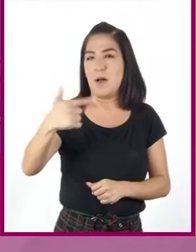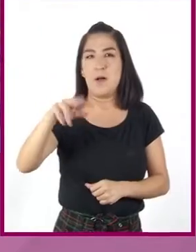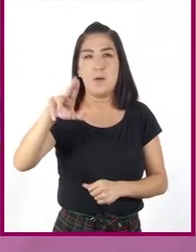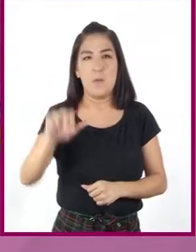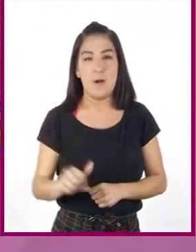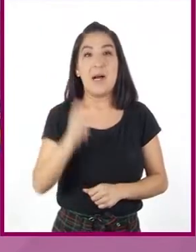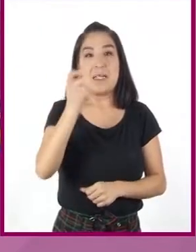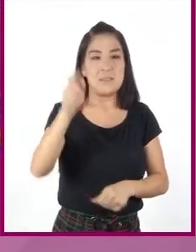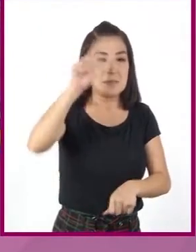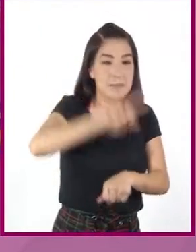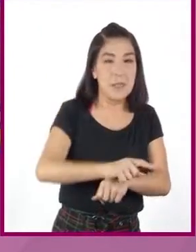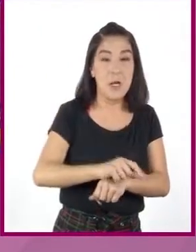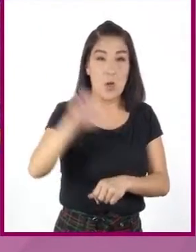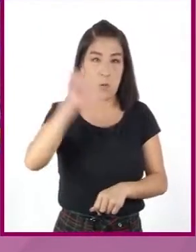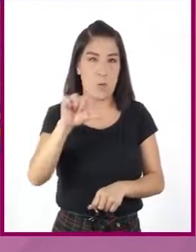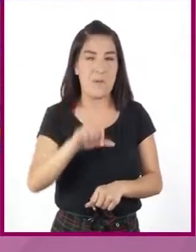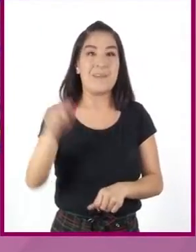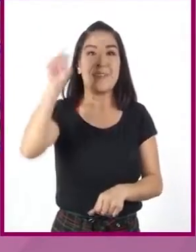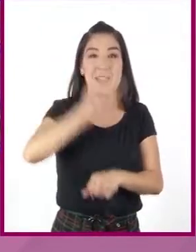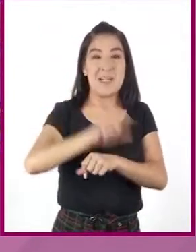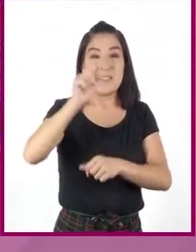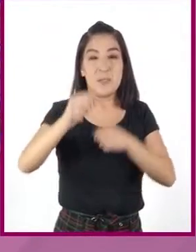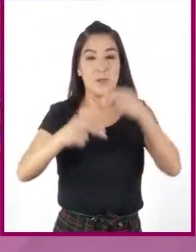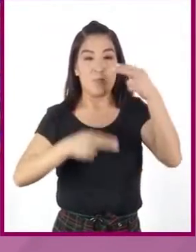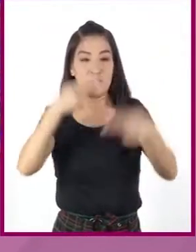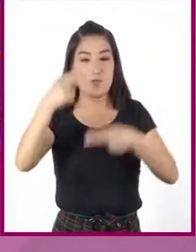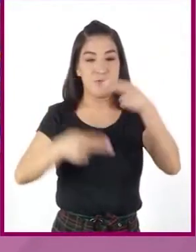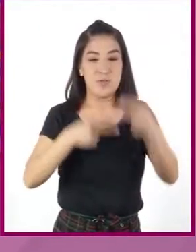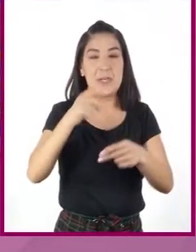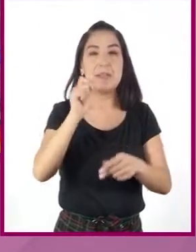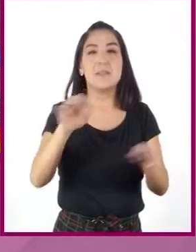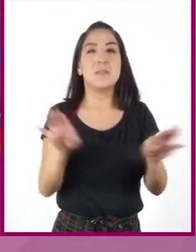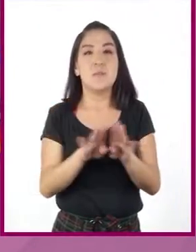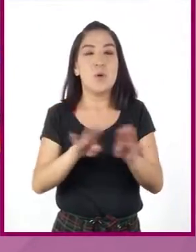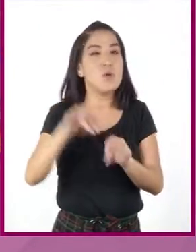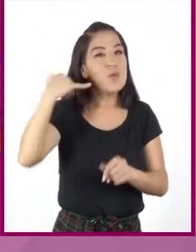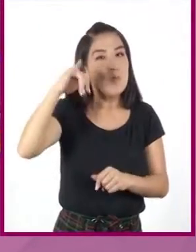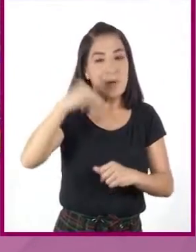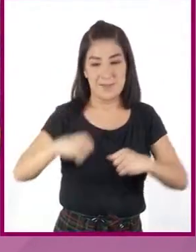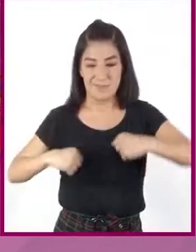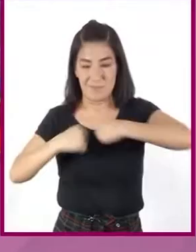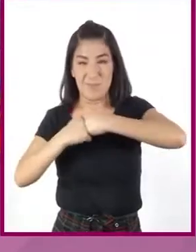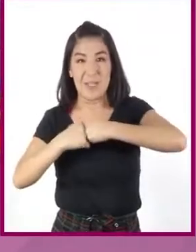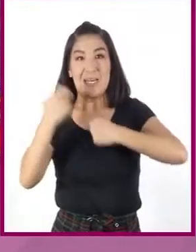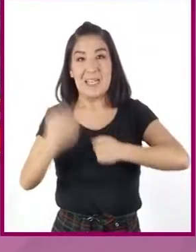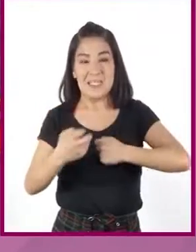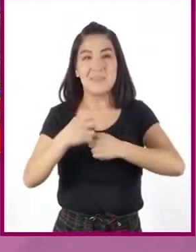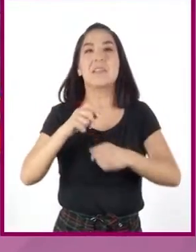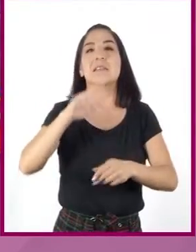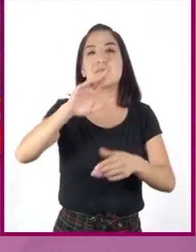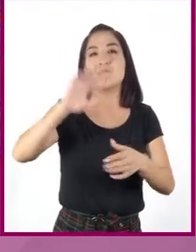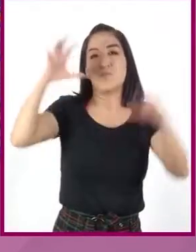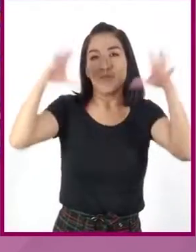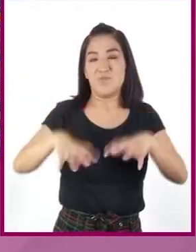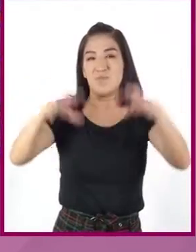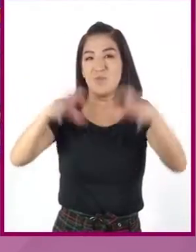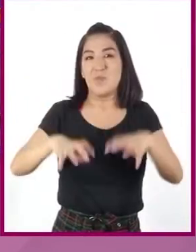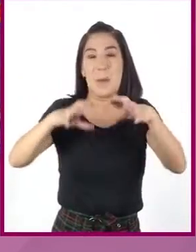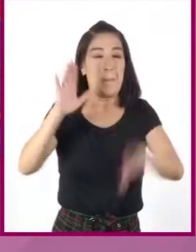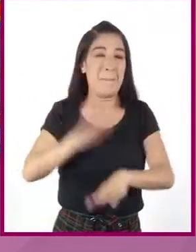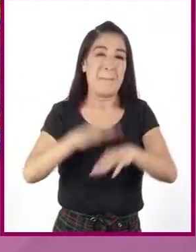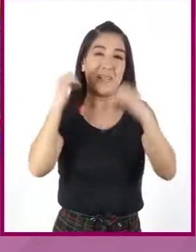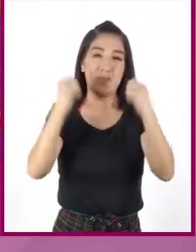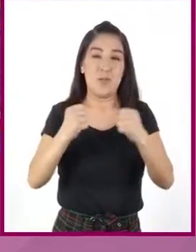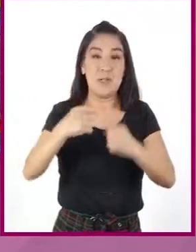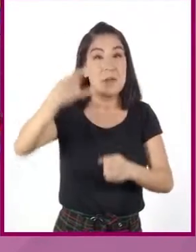hoy, la tormenta tropical Gama se mantendrá frente a las costas de Yucatán y ocasionará potencial de lluvias puntuales intensas